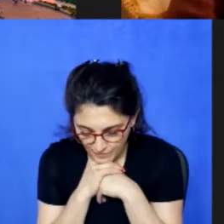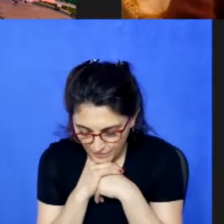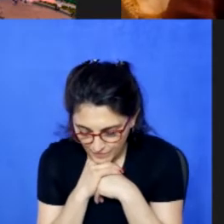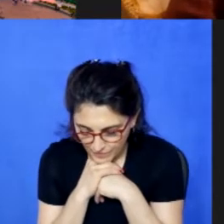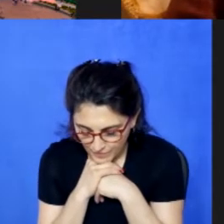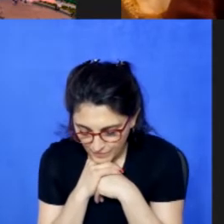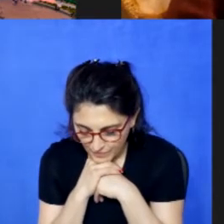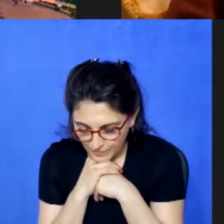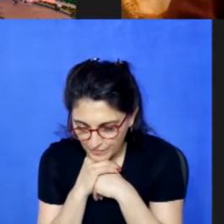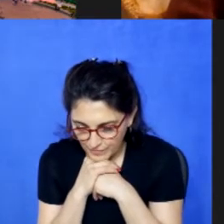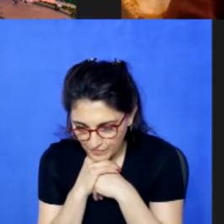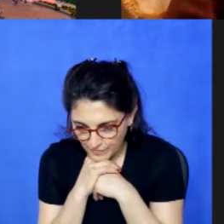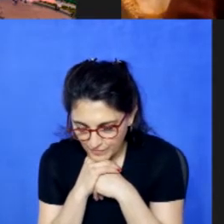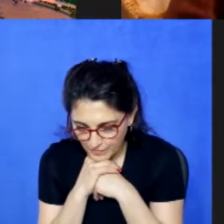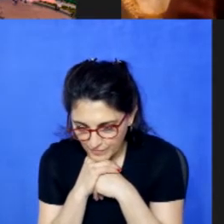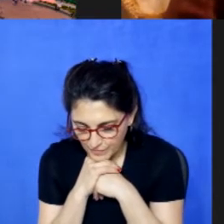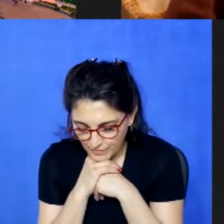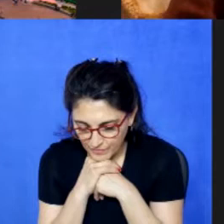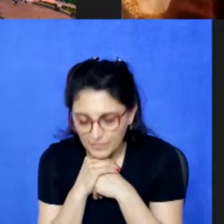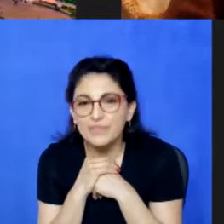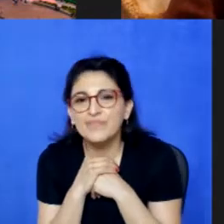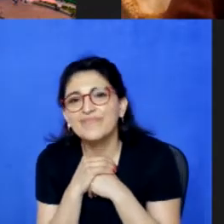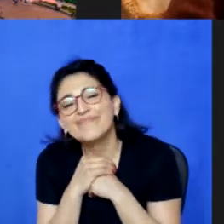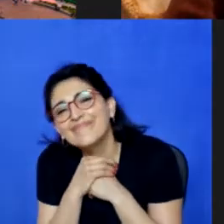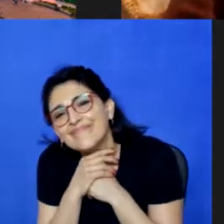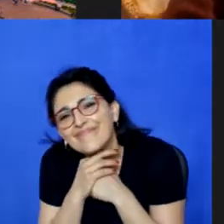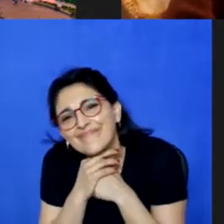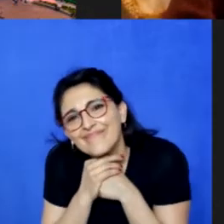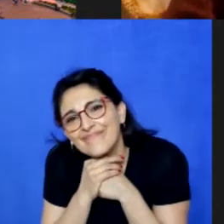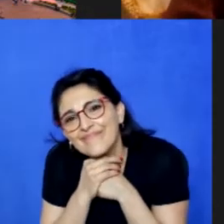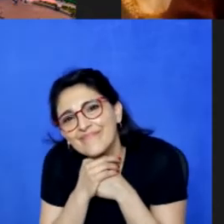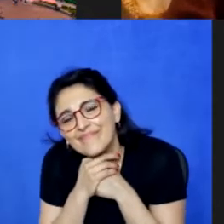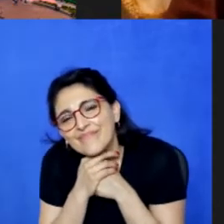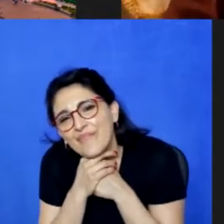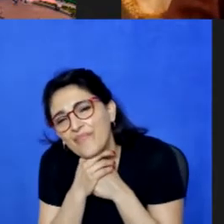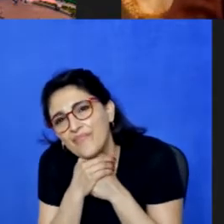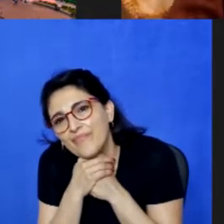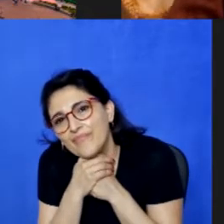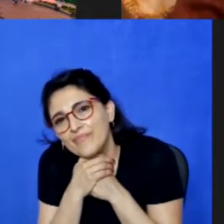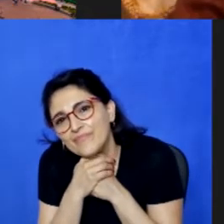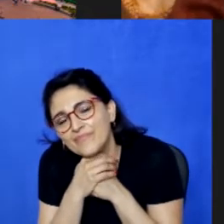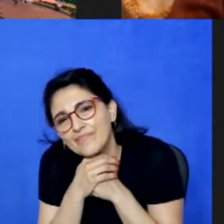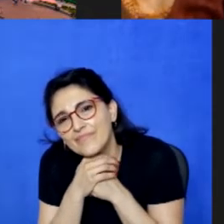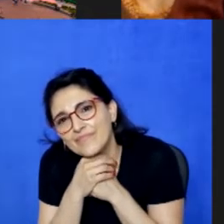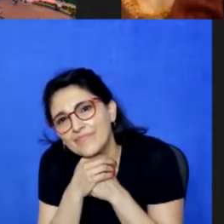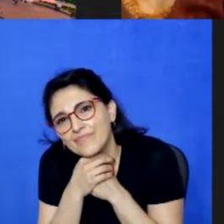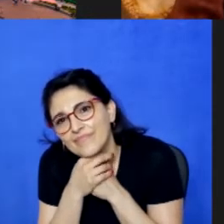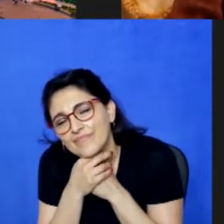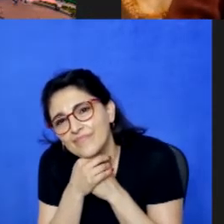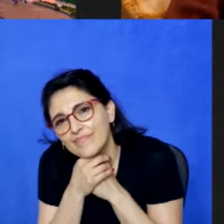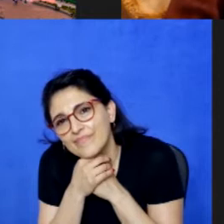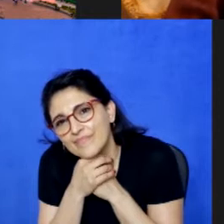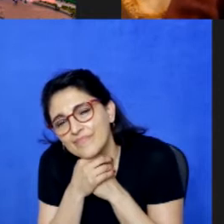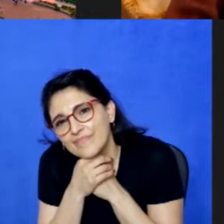no lo vamos a olvidar, porque nos dejó marcado en una manera increíble. Yo pensaba, como te había dicho,